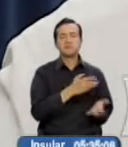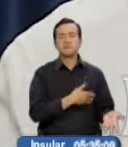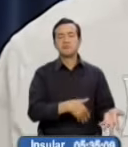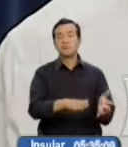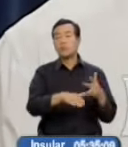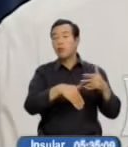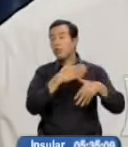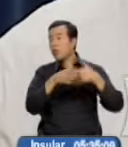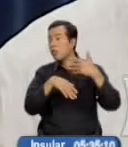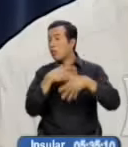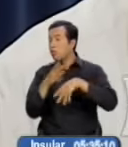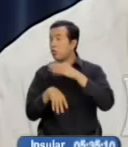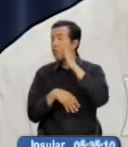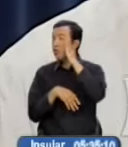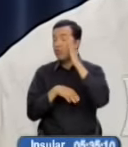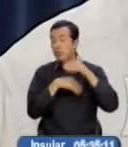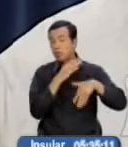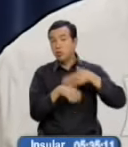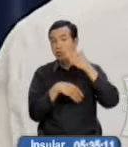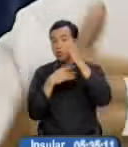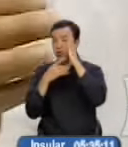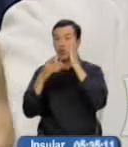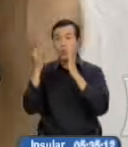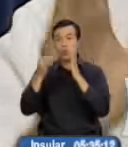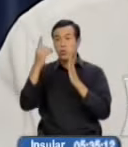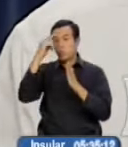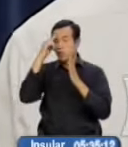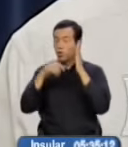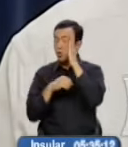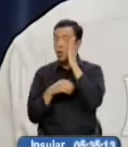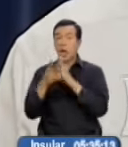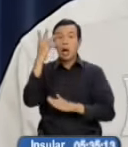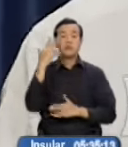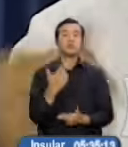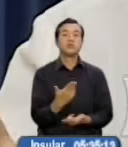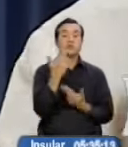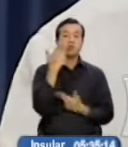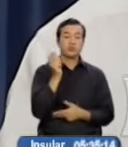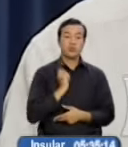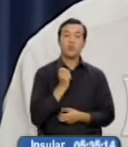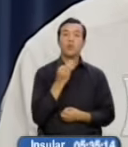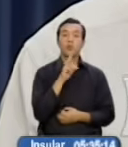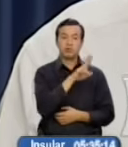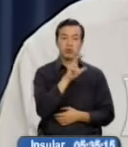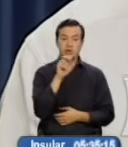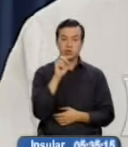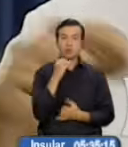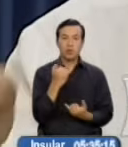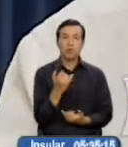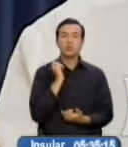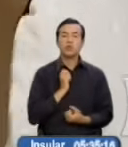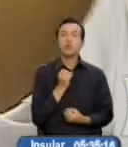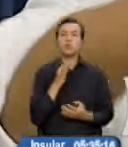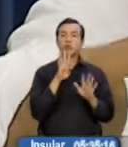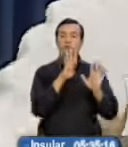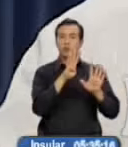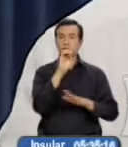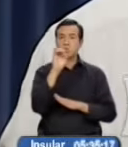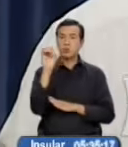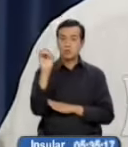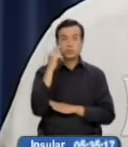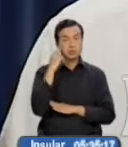Pasaron desapercibidas, incluso para mi gobierno, cuando un soldado ganaba $300, pero ahora nos gana 900. Y como las pensiones se ajustan de